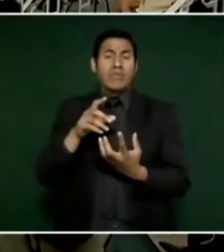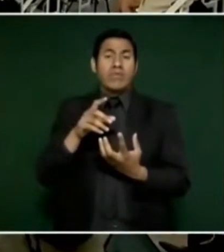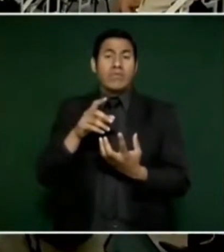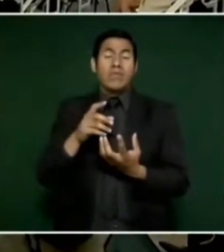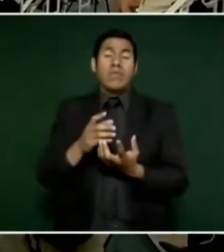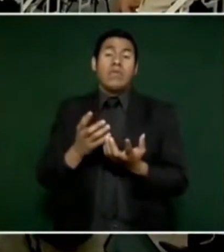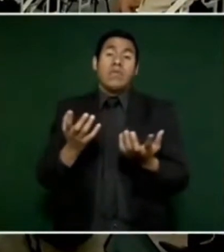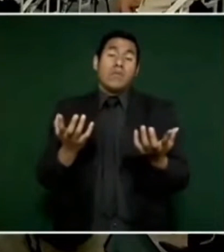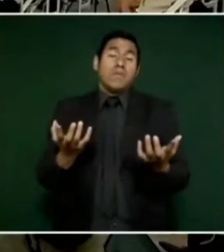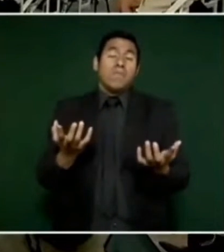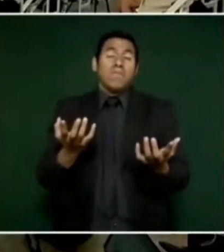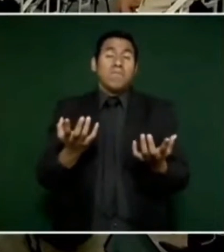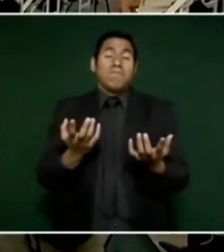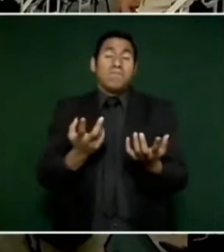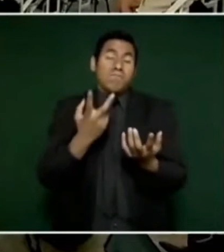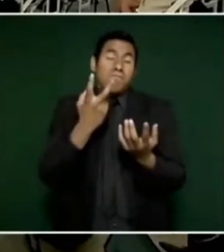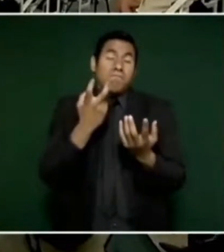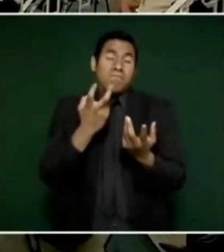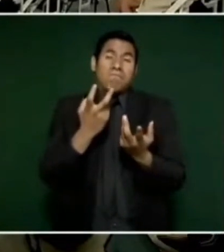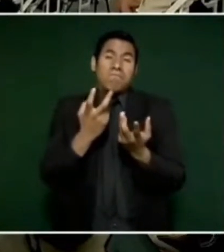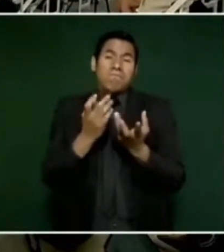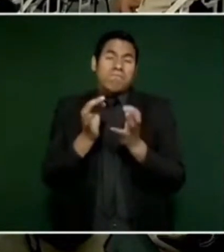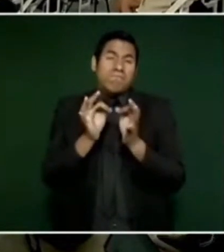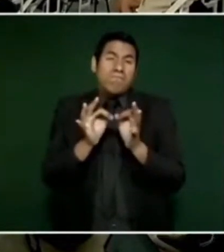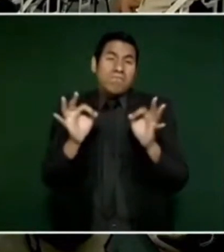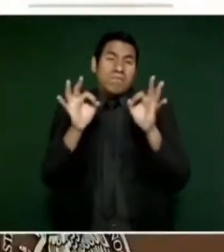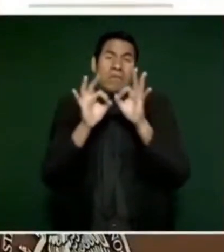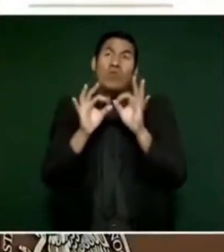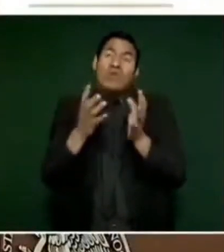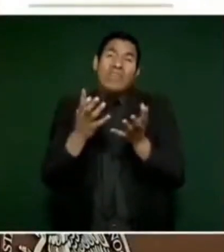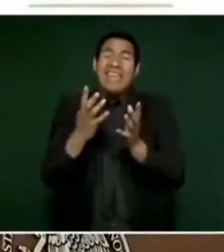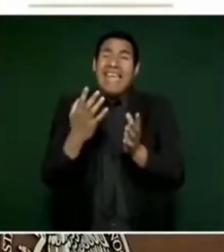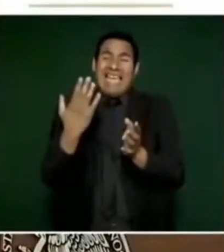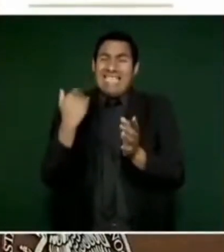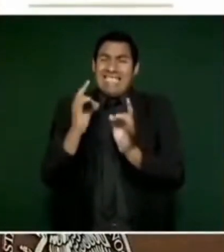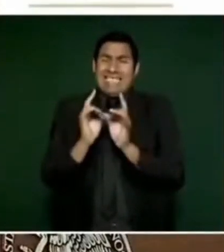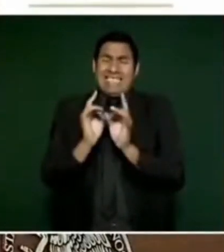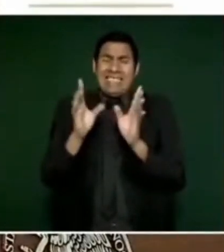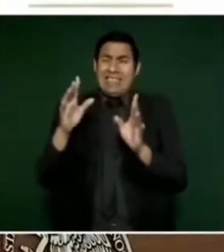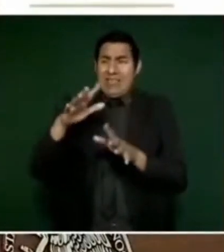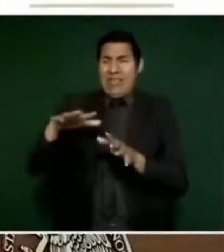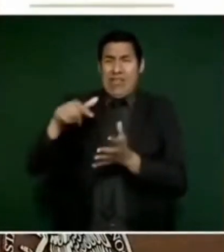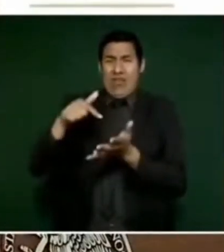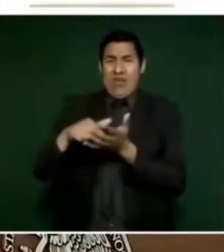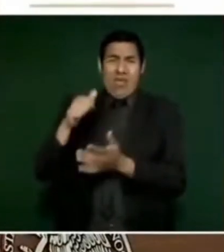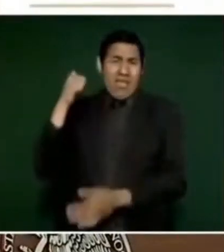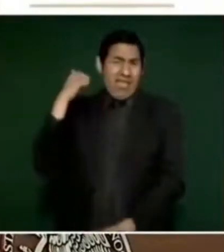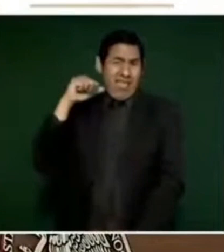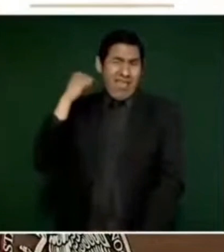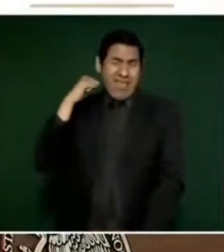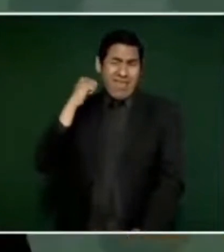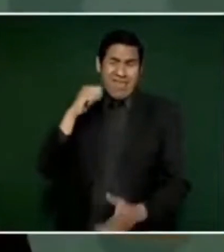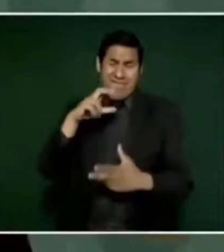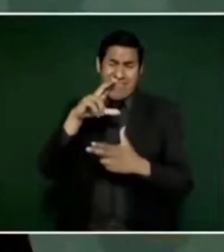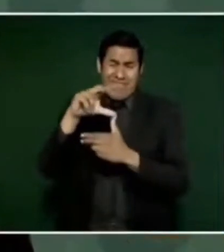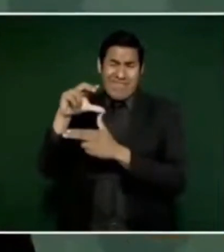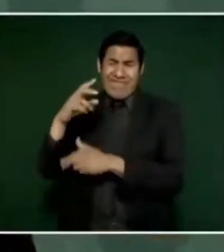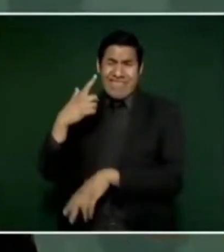Por eso también ahora con la desgracia de Acapulco tenemos presupuesto